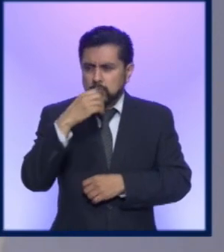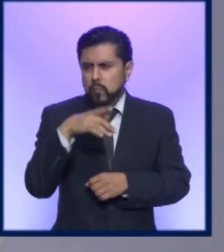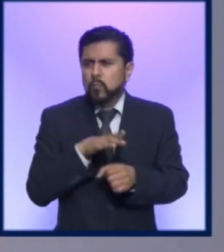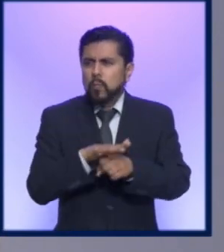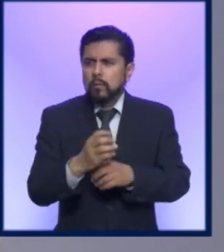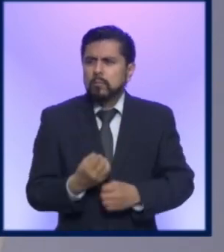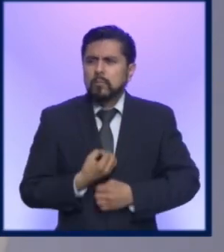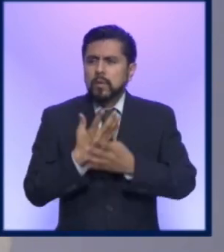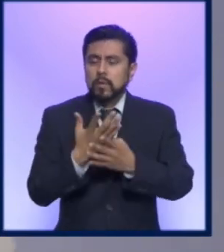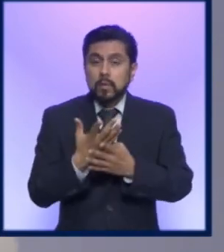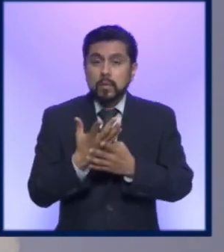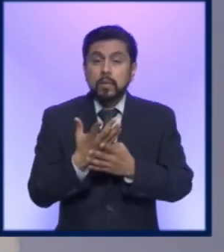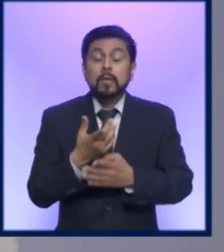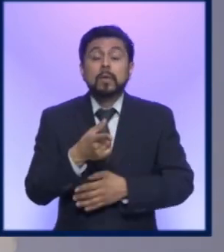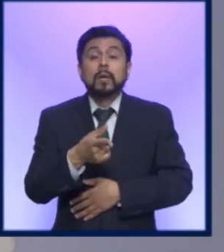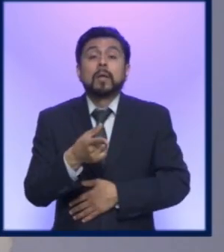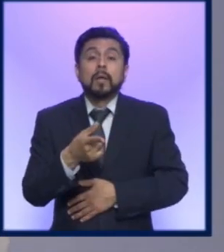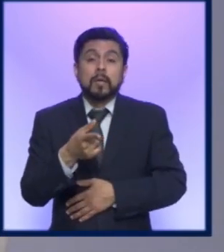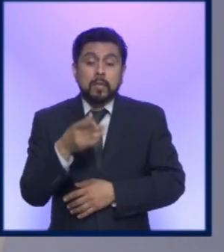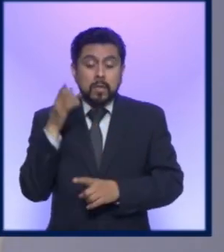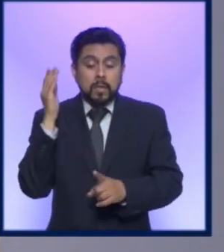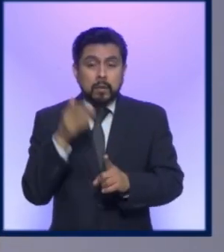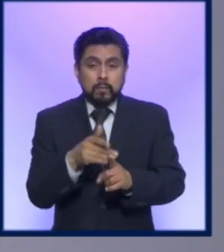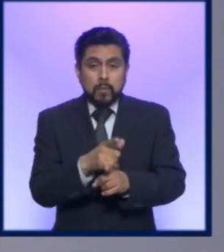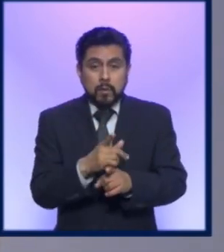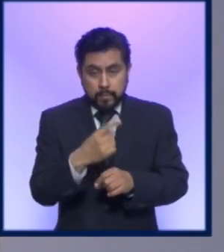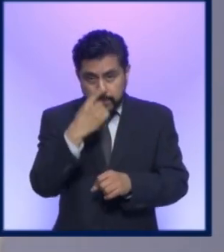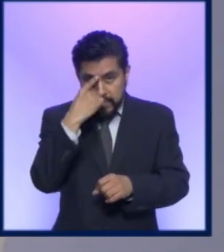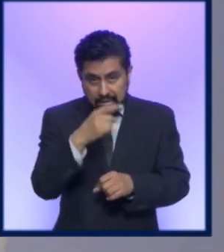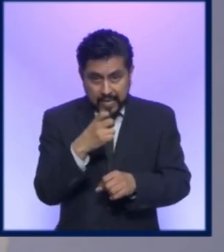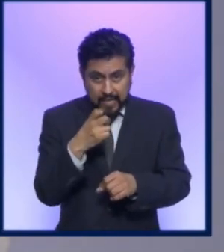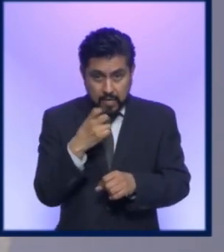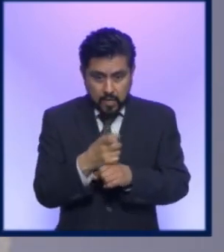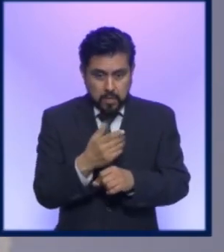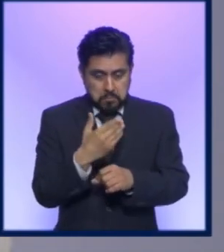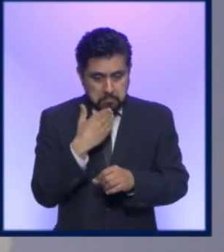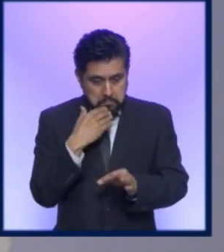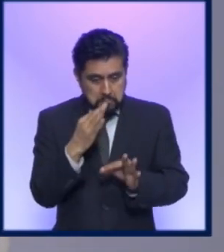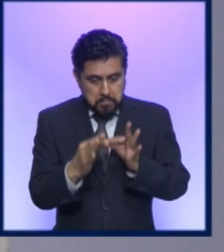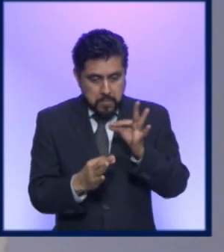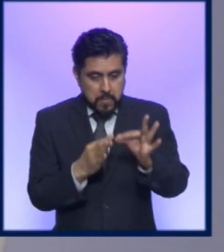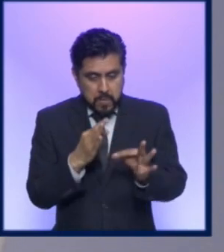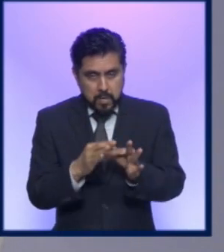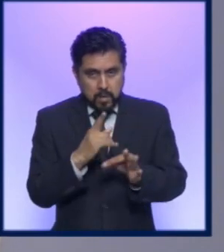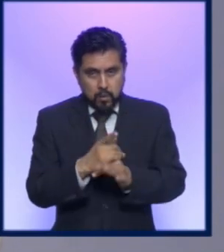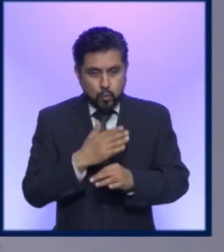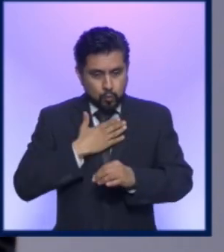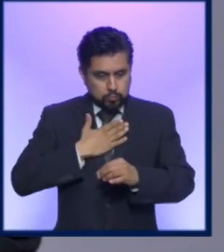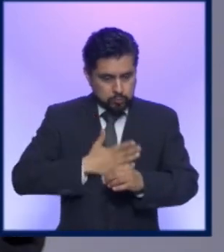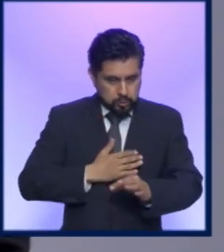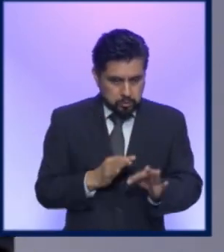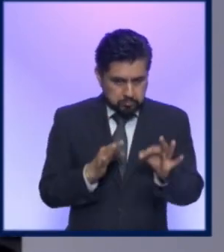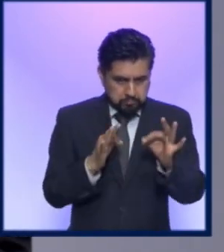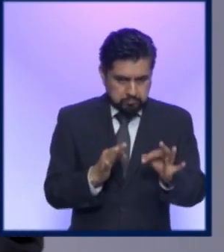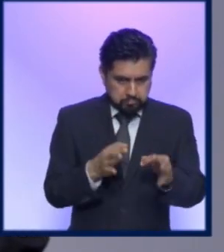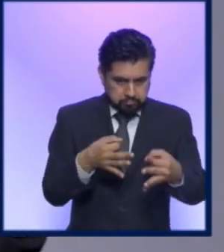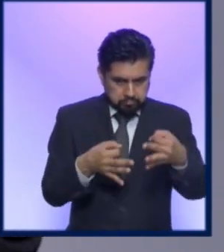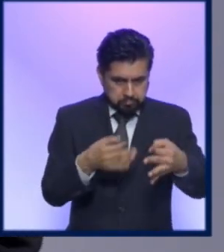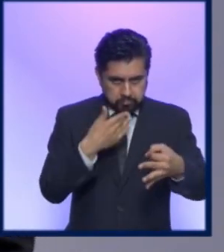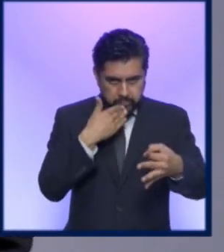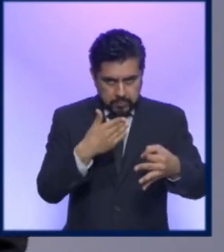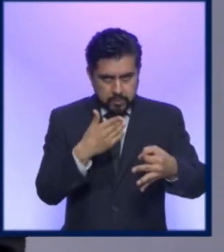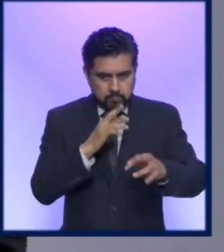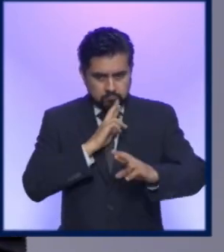tribunal sería orientado en el sentido de que está cumpliendo con su función de impartir justicia y que y que